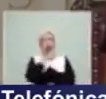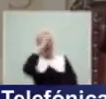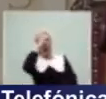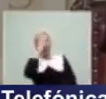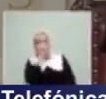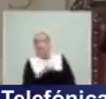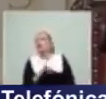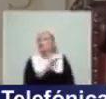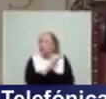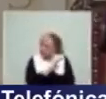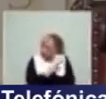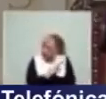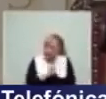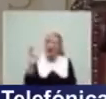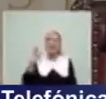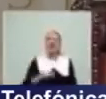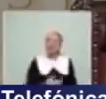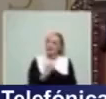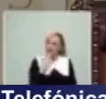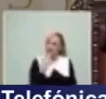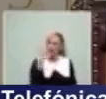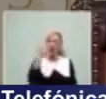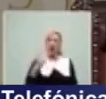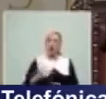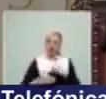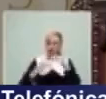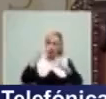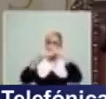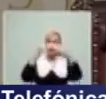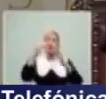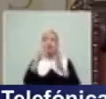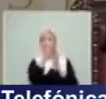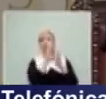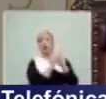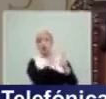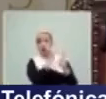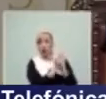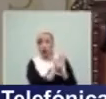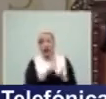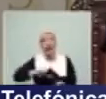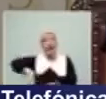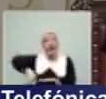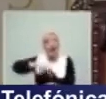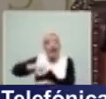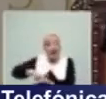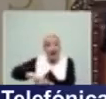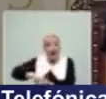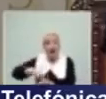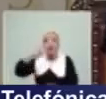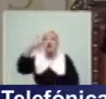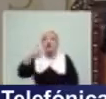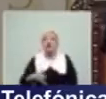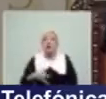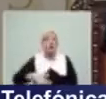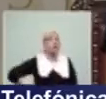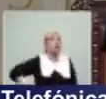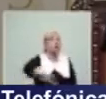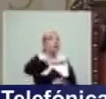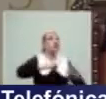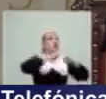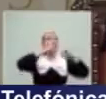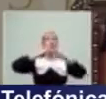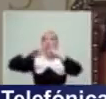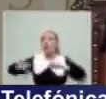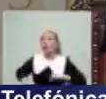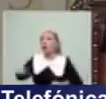asuntos se puedan listar, tiene que haber proyectos. Y yo estoy seguro que las ministras y ministros no están